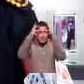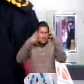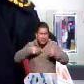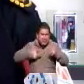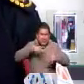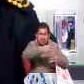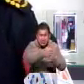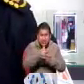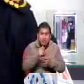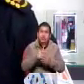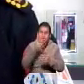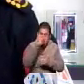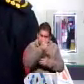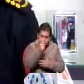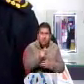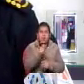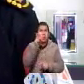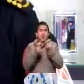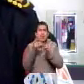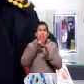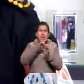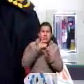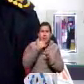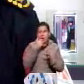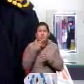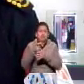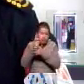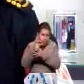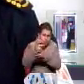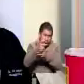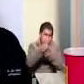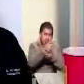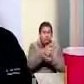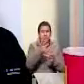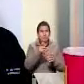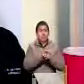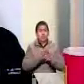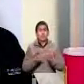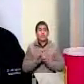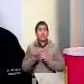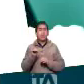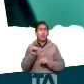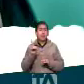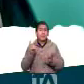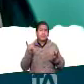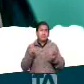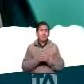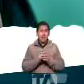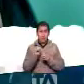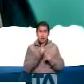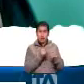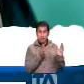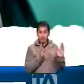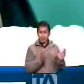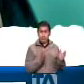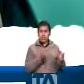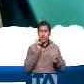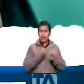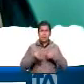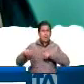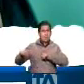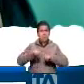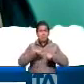personal de gestión de siniestros, es decir, a quienes hacen otro tipo de actividades como incendios. Según las autoridades, durante la fase 1, que se extenderá hasta